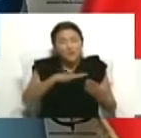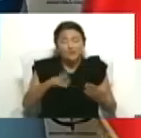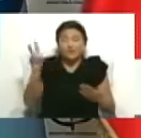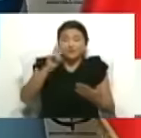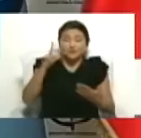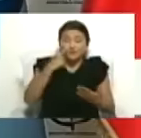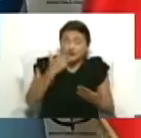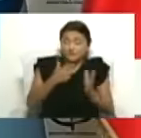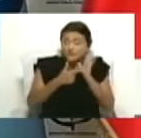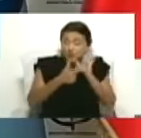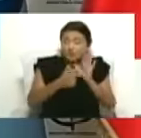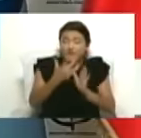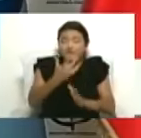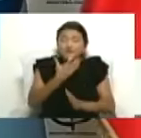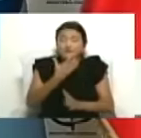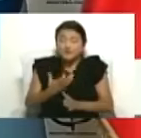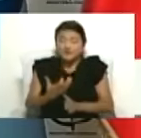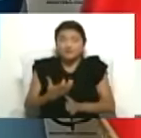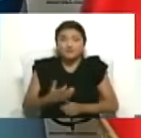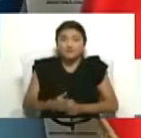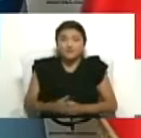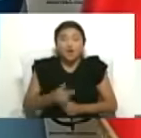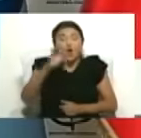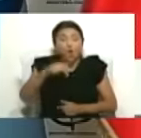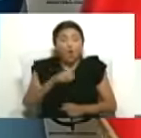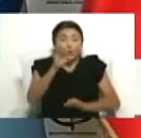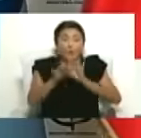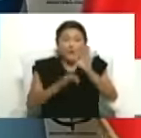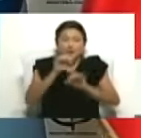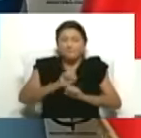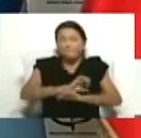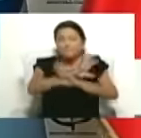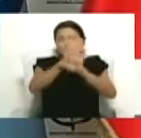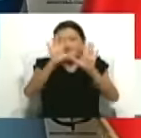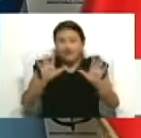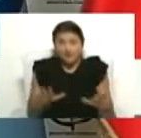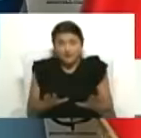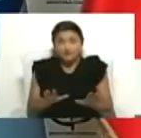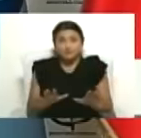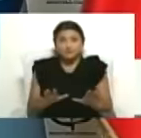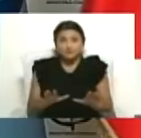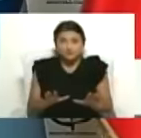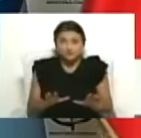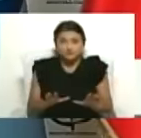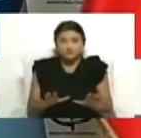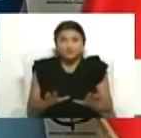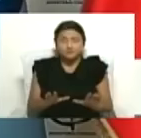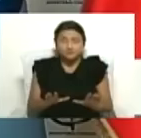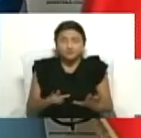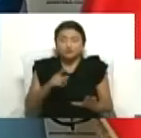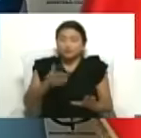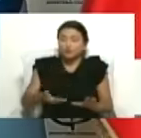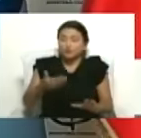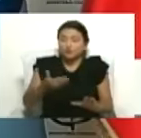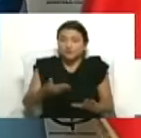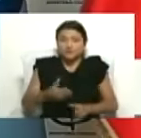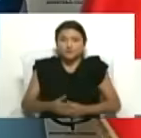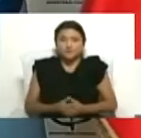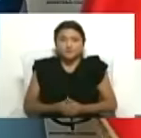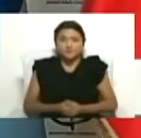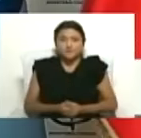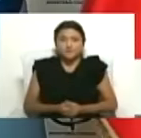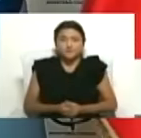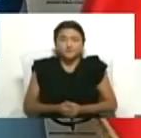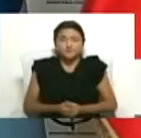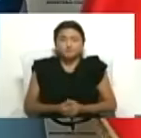de diciembre y que hoy voy a resaltar como preámbulo, que a diferencia de lo que ocurre en el